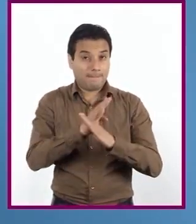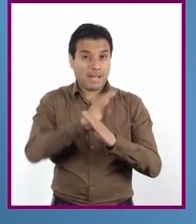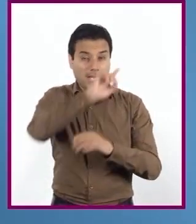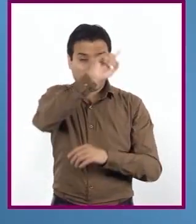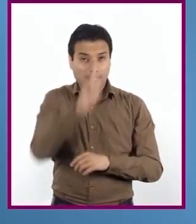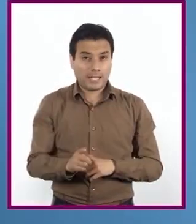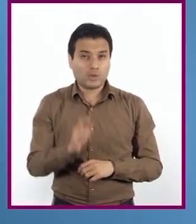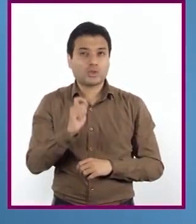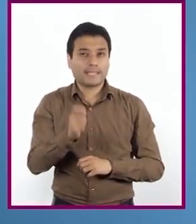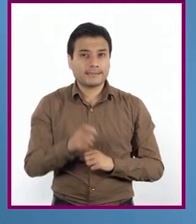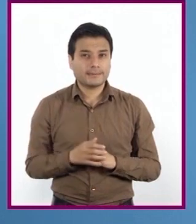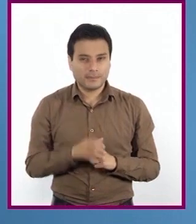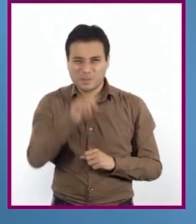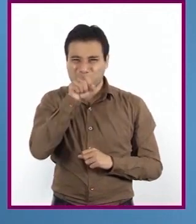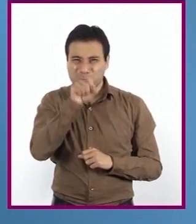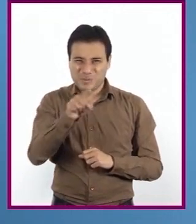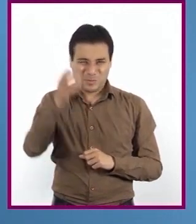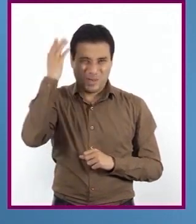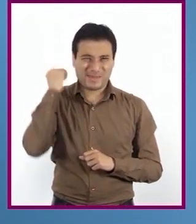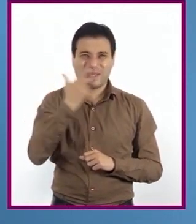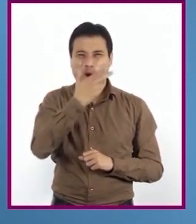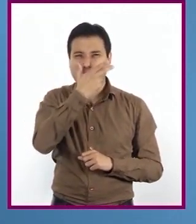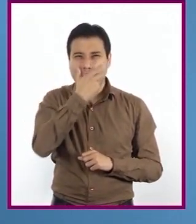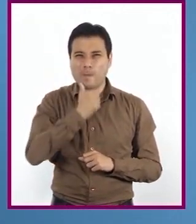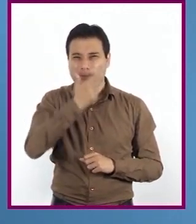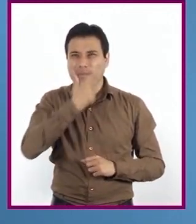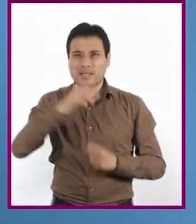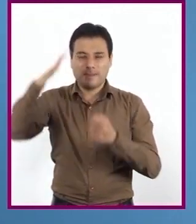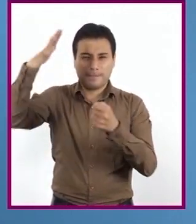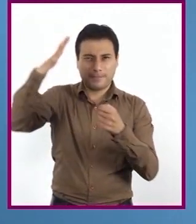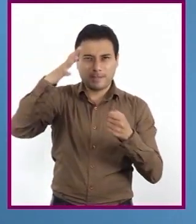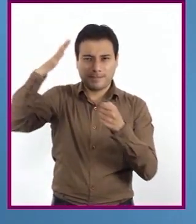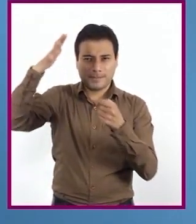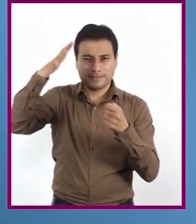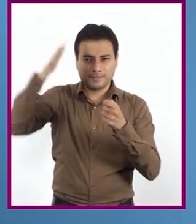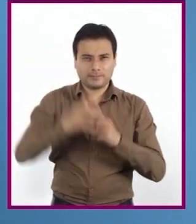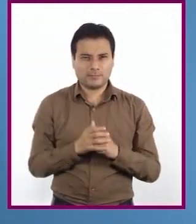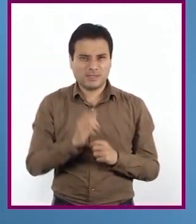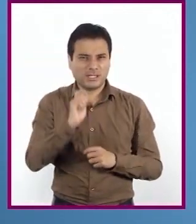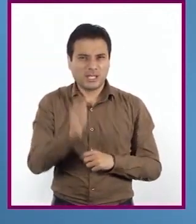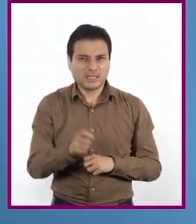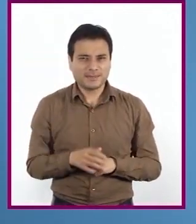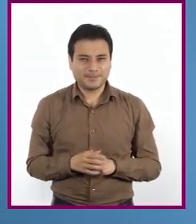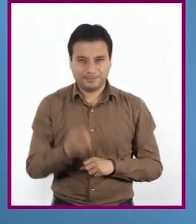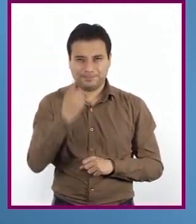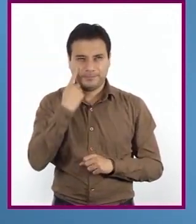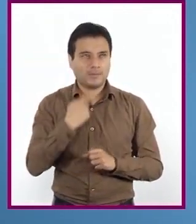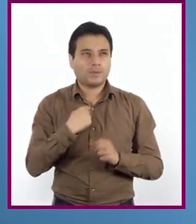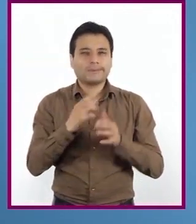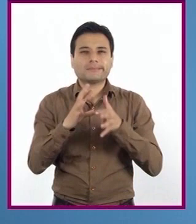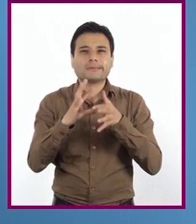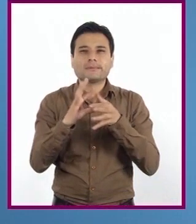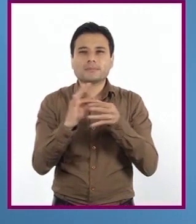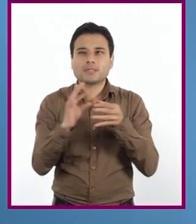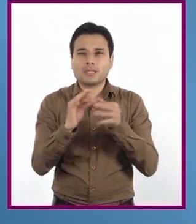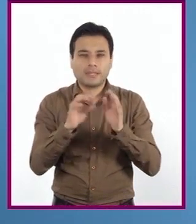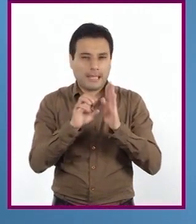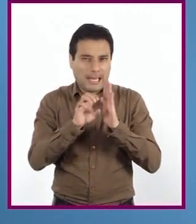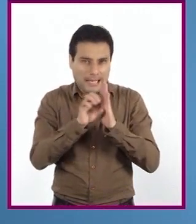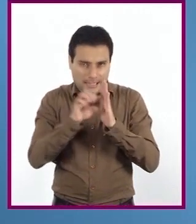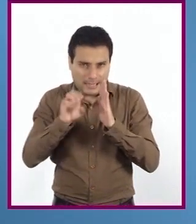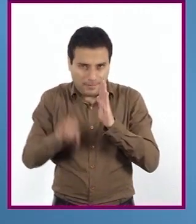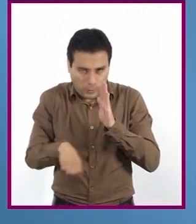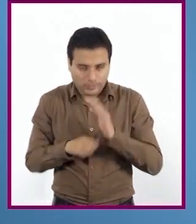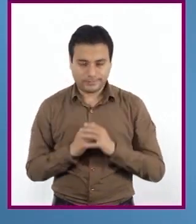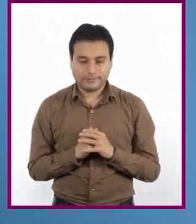al experimento que hizo Franklin con su cometa. ¿Qué es lo que sucede? Voy a hacer una analogía para explicar. Tomemos,